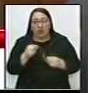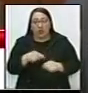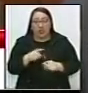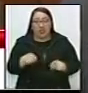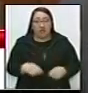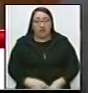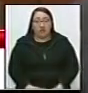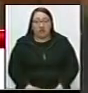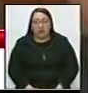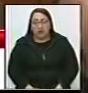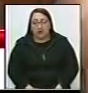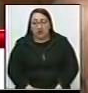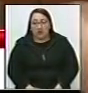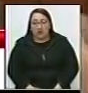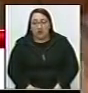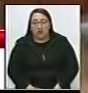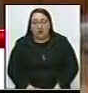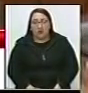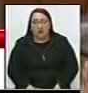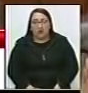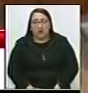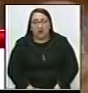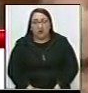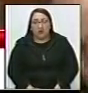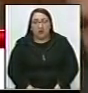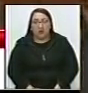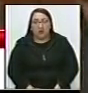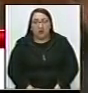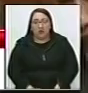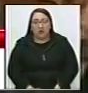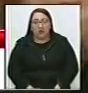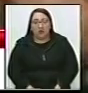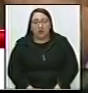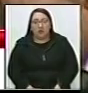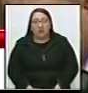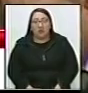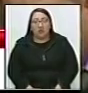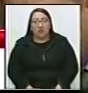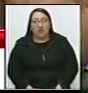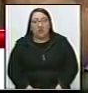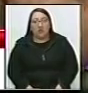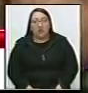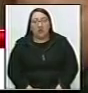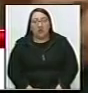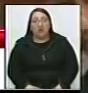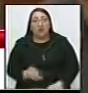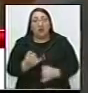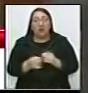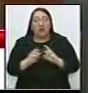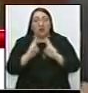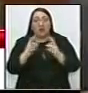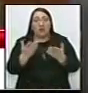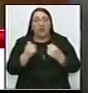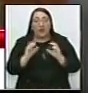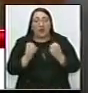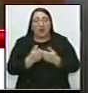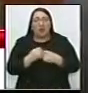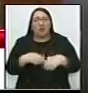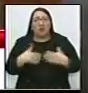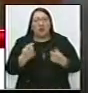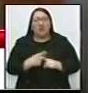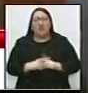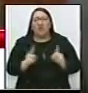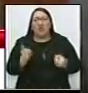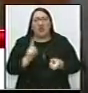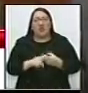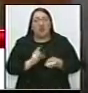ellos presentan un insumo como proyecto, pero el resultado final lo da el Parlamento, y puede ser completamente distinto y